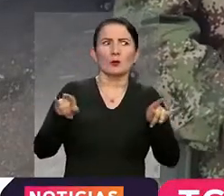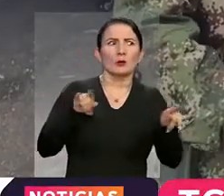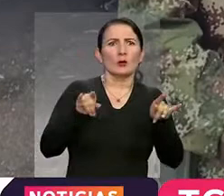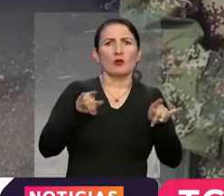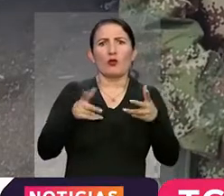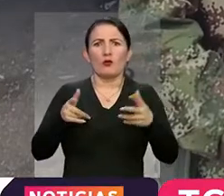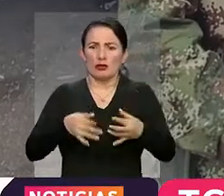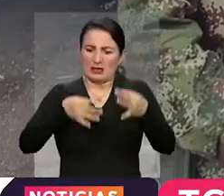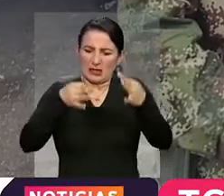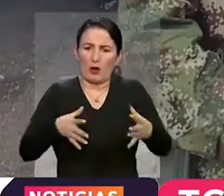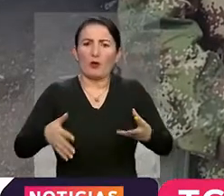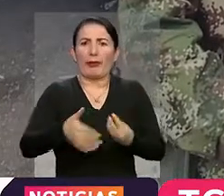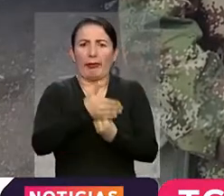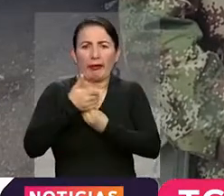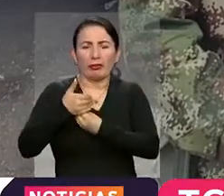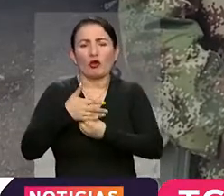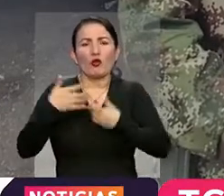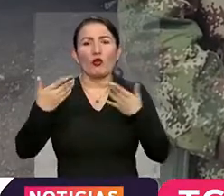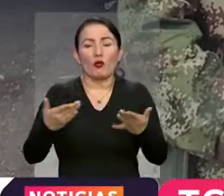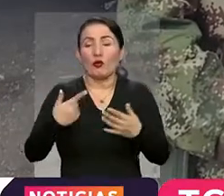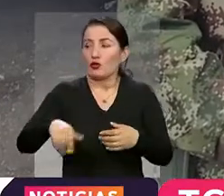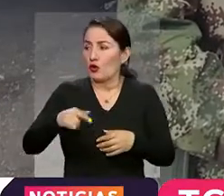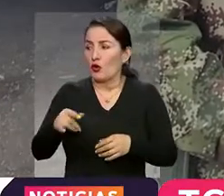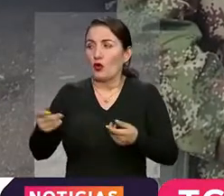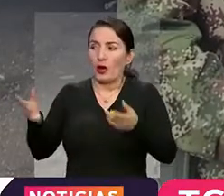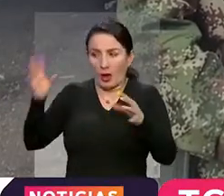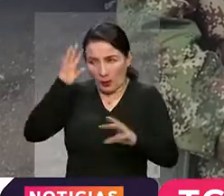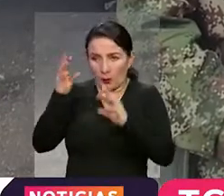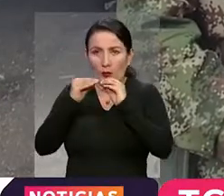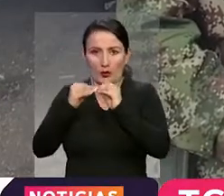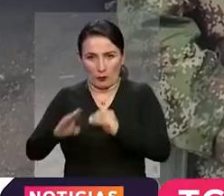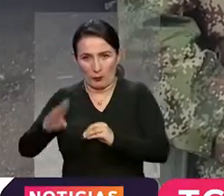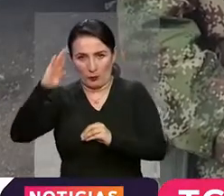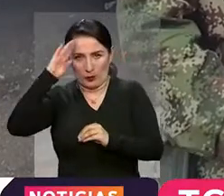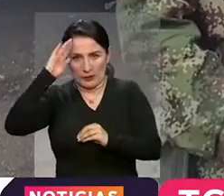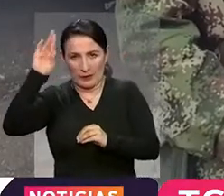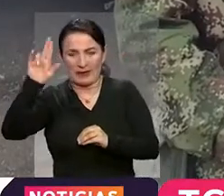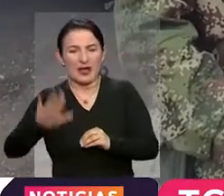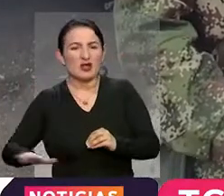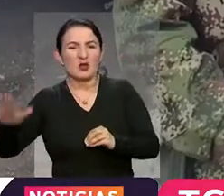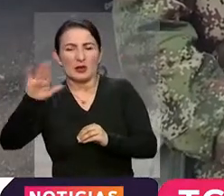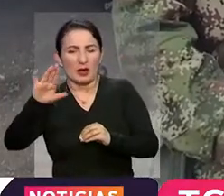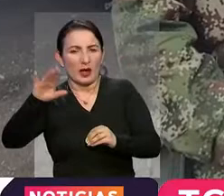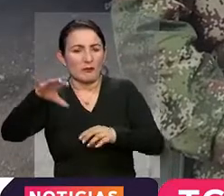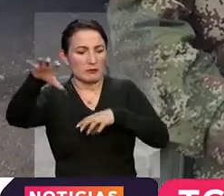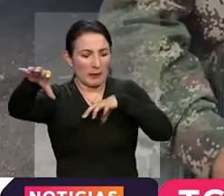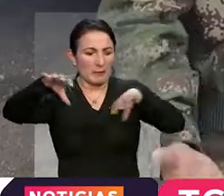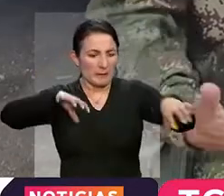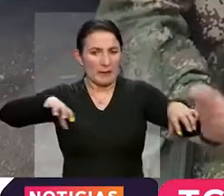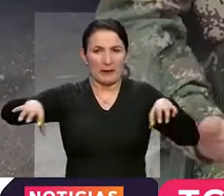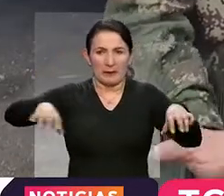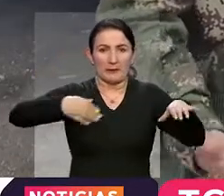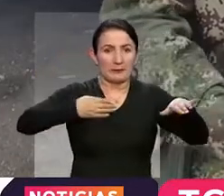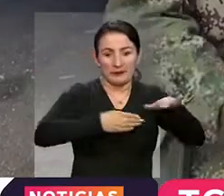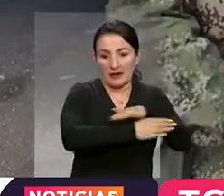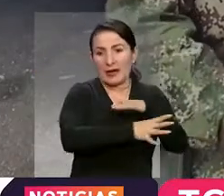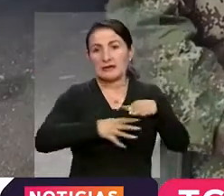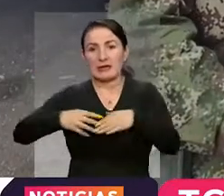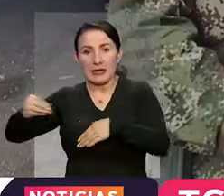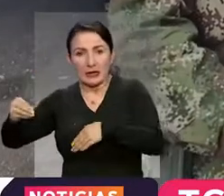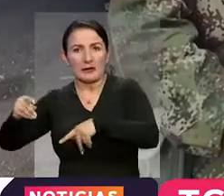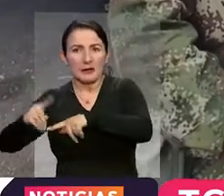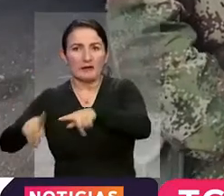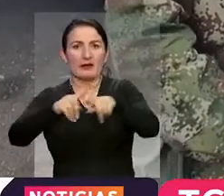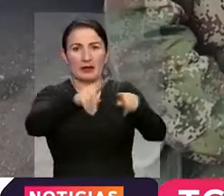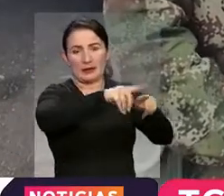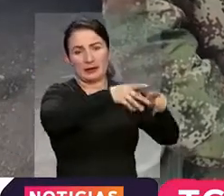a través de estos puestos de control en coordinación con la Policía Nacional, ubicados estratégicamente en las entradas e ingresos a